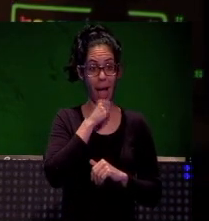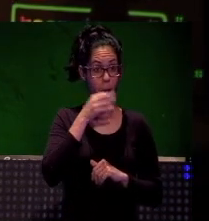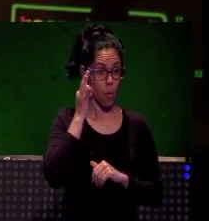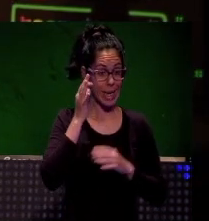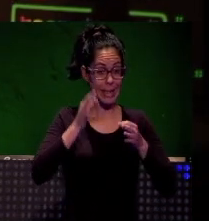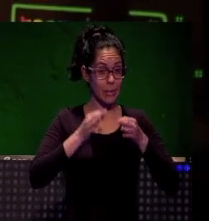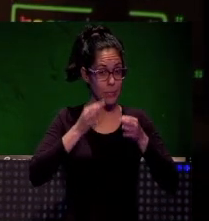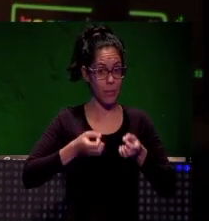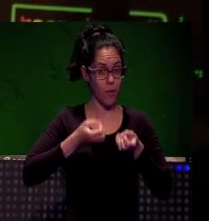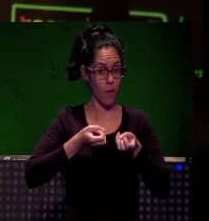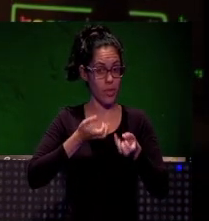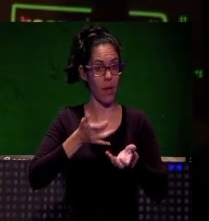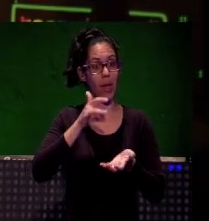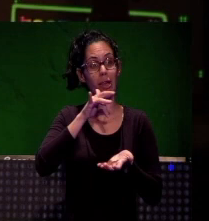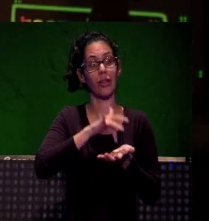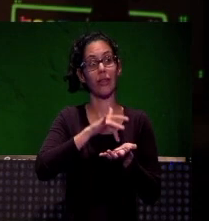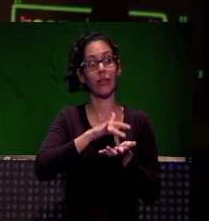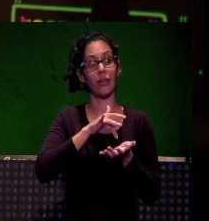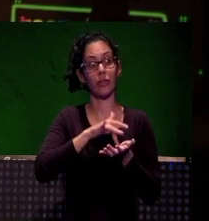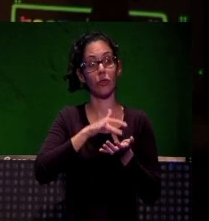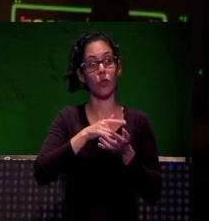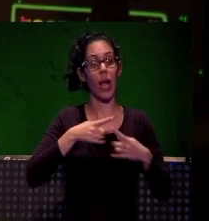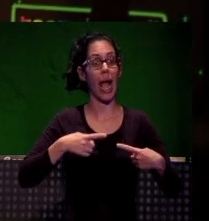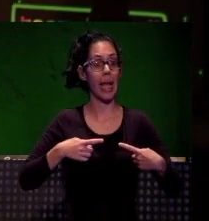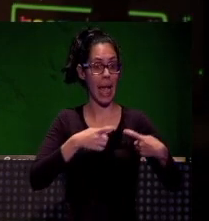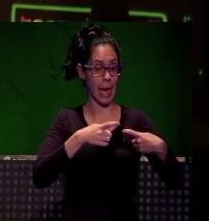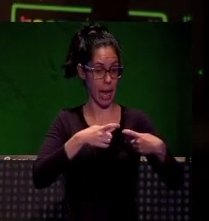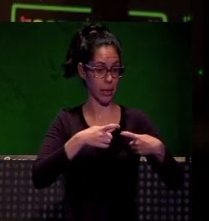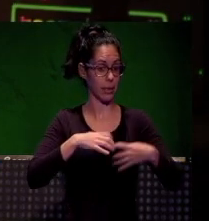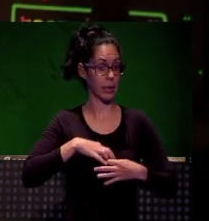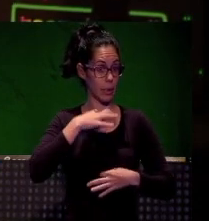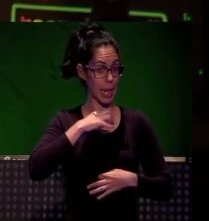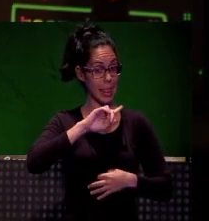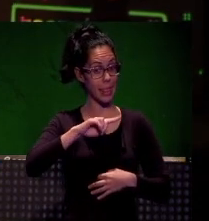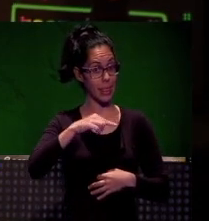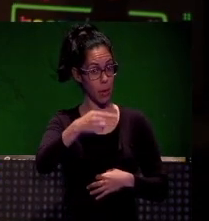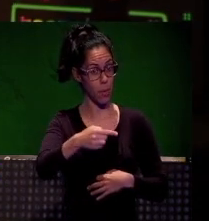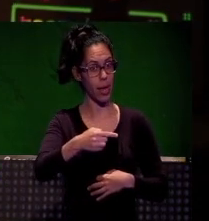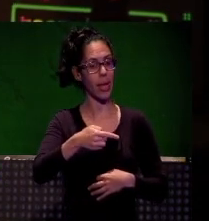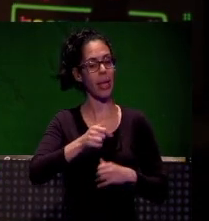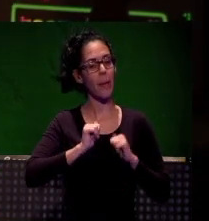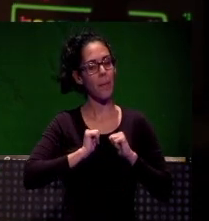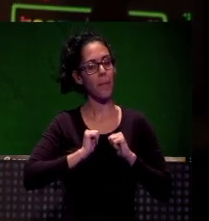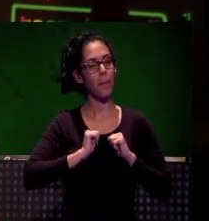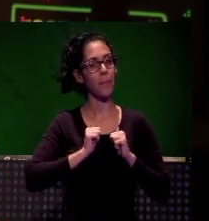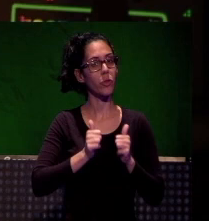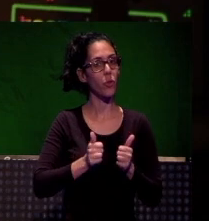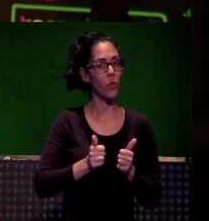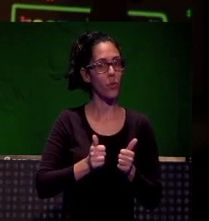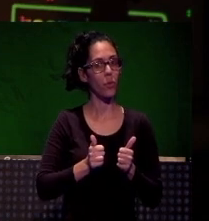contaba que después de la después de la guerra civil había empezó a haber un